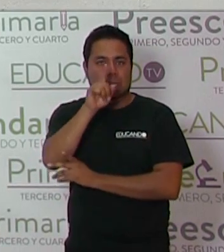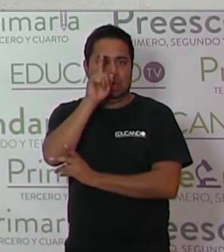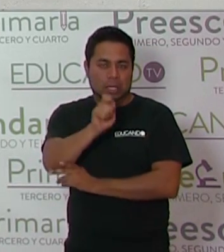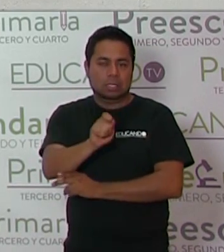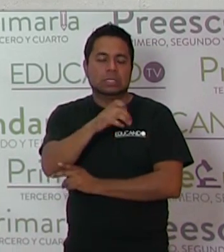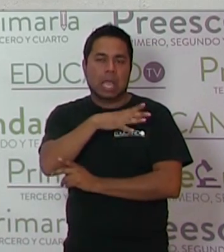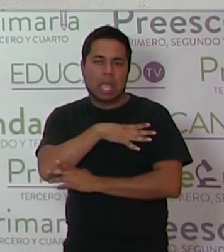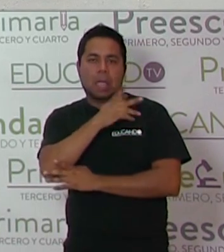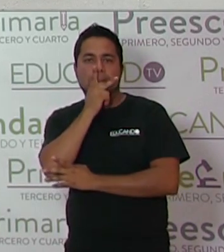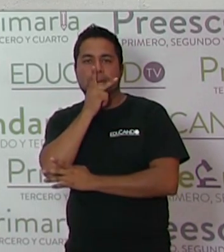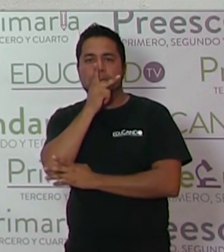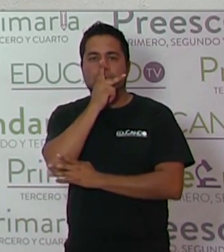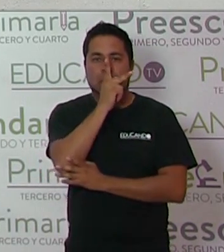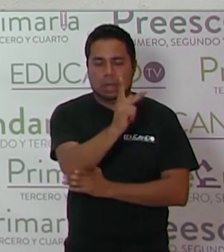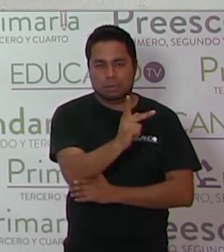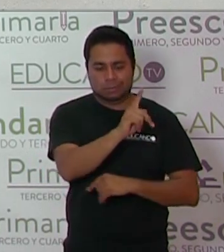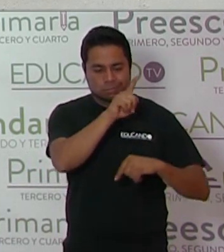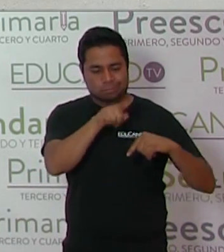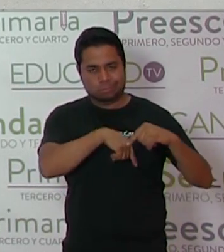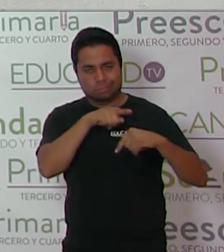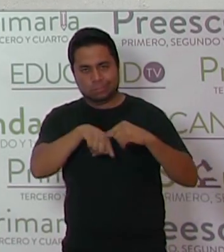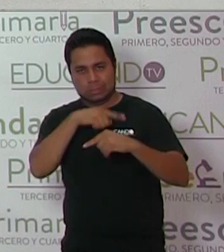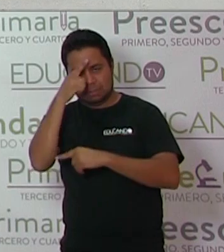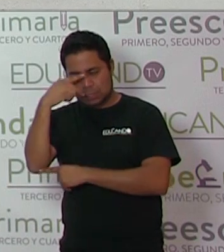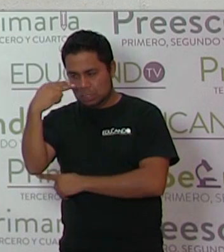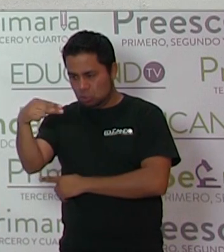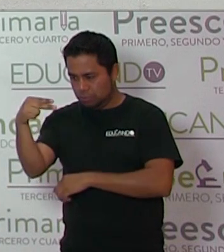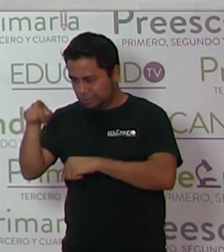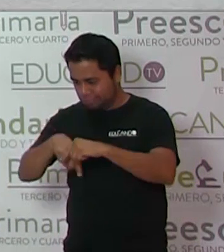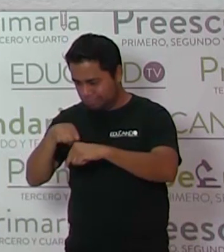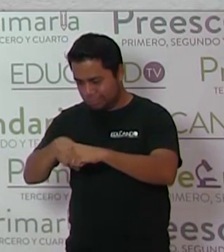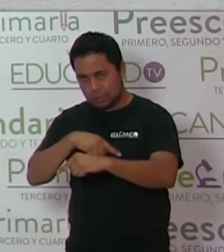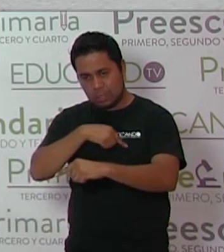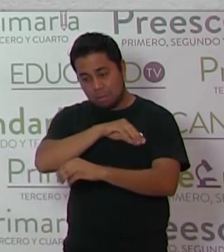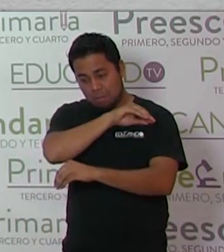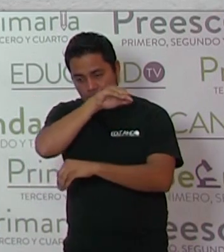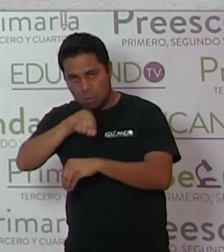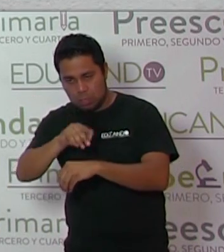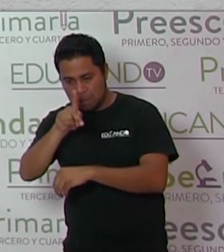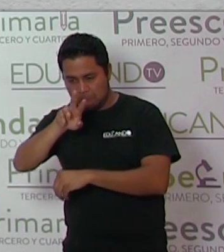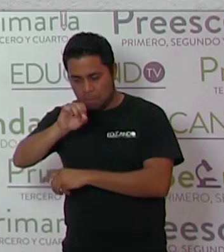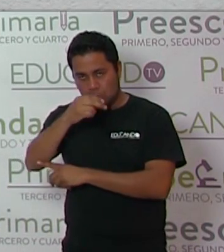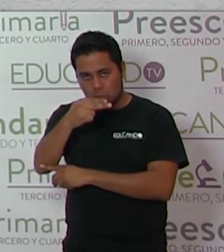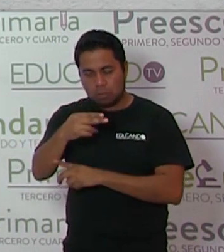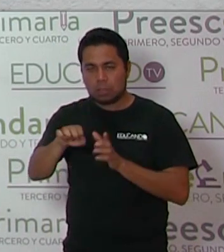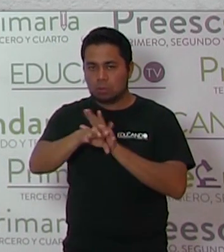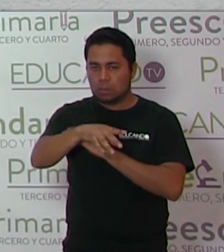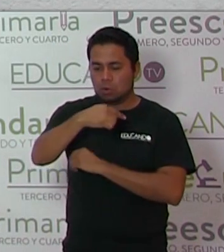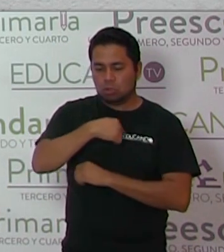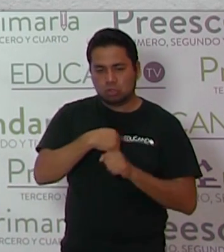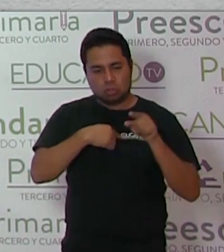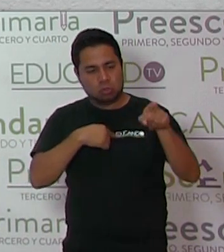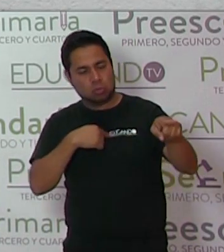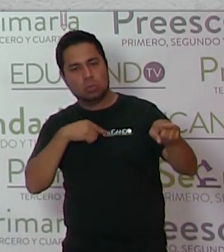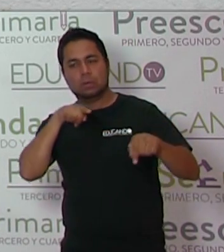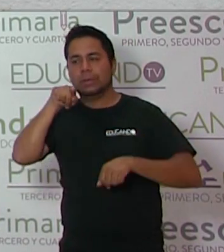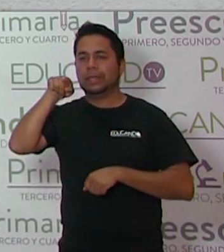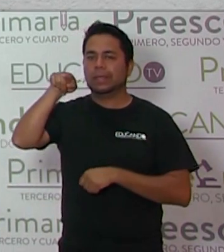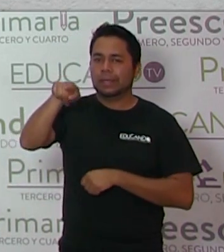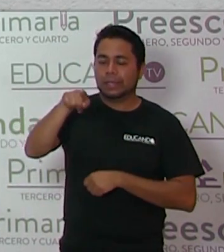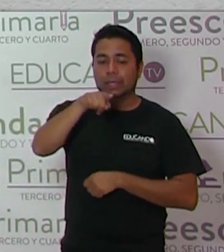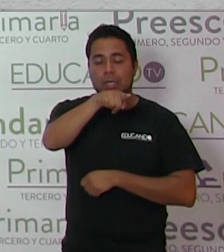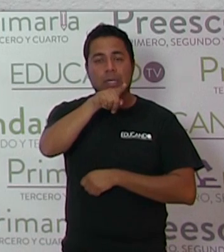son palabras que sustituyen a los nombres. En este caso, yo, tú,